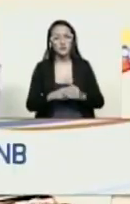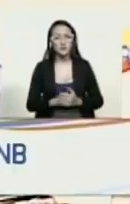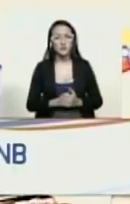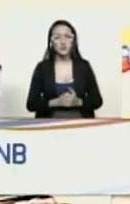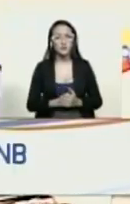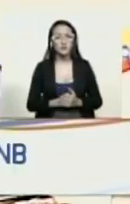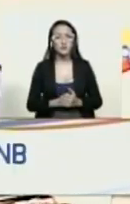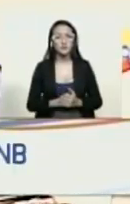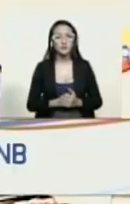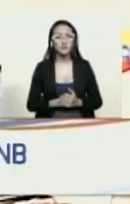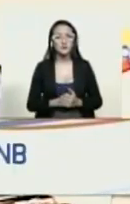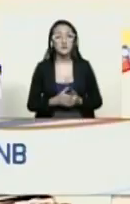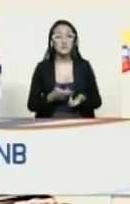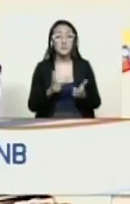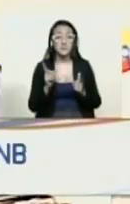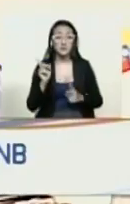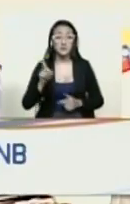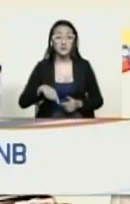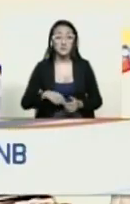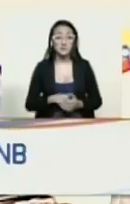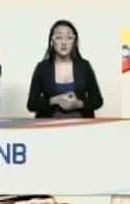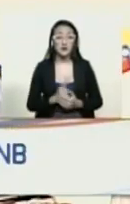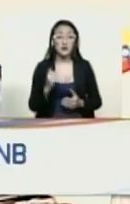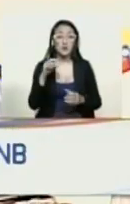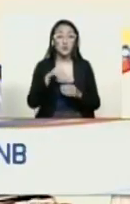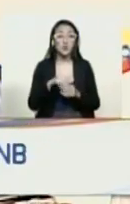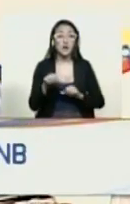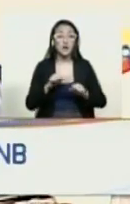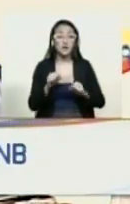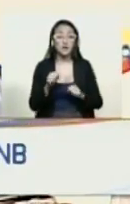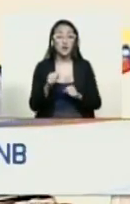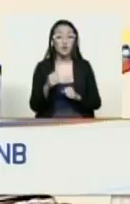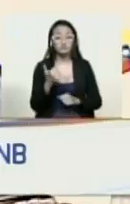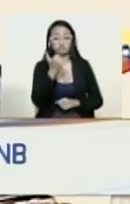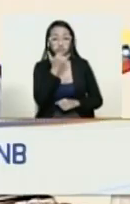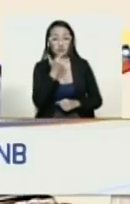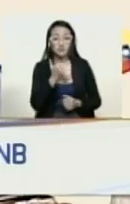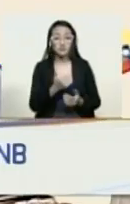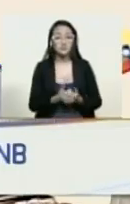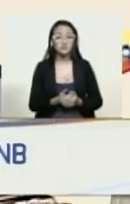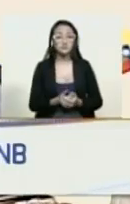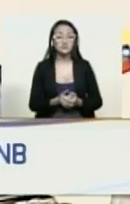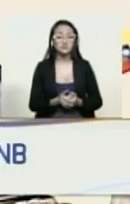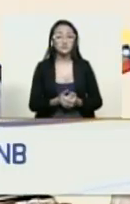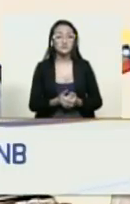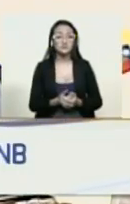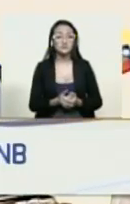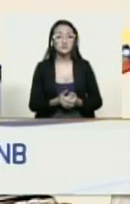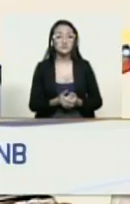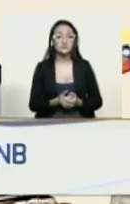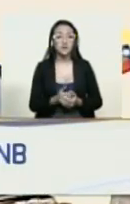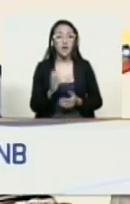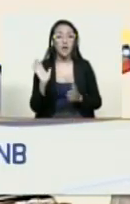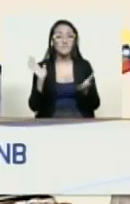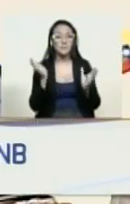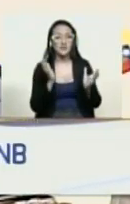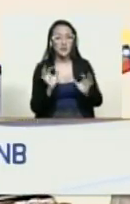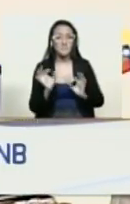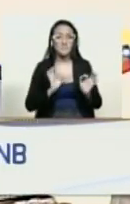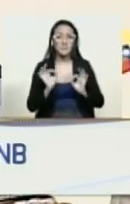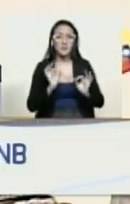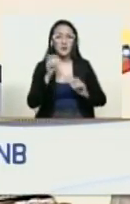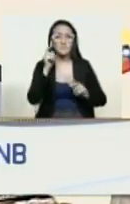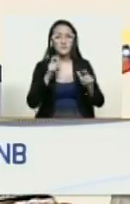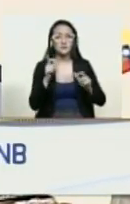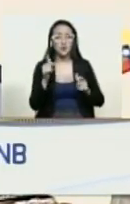con barrio adentro, y que va a permitir también incluir la gestión de riesgo, es decir, las amenazas ambientales y preparar a la